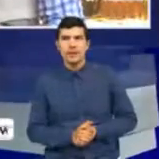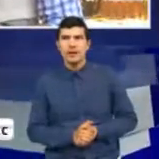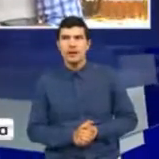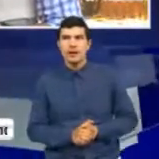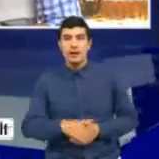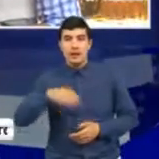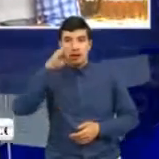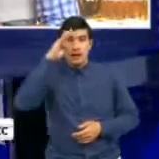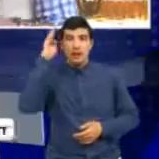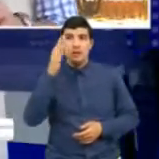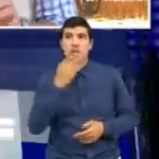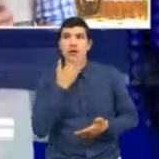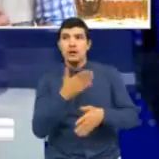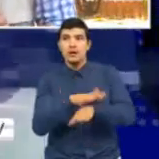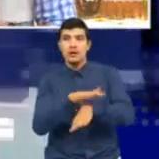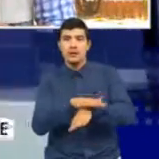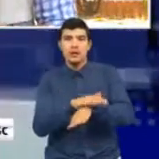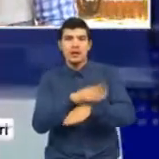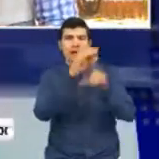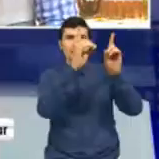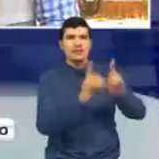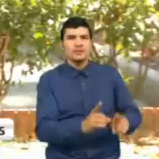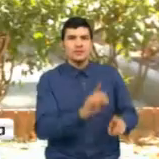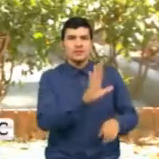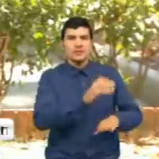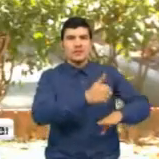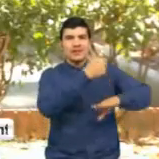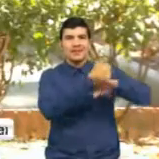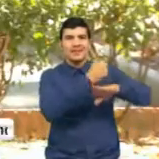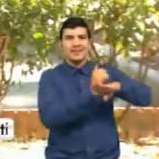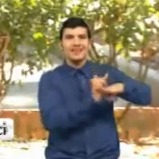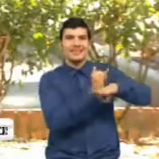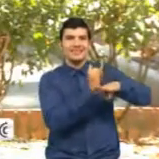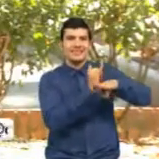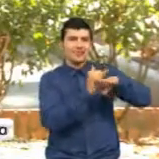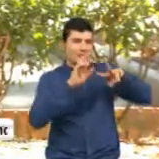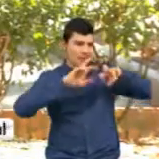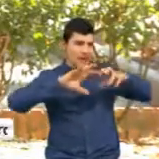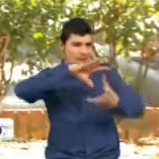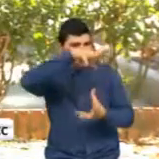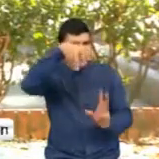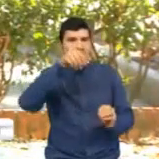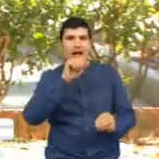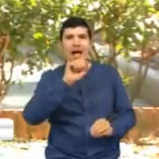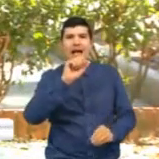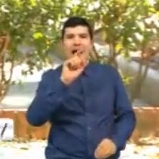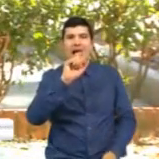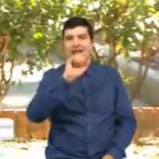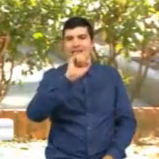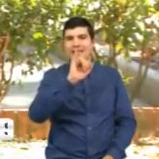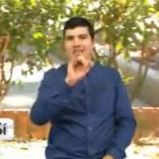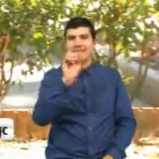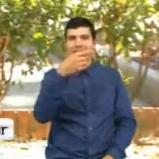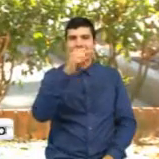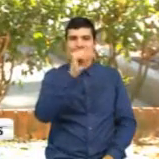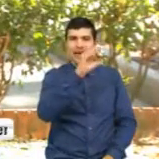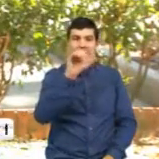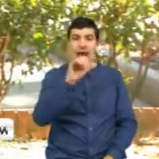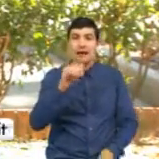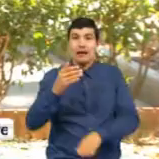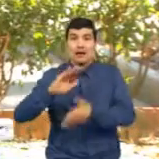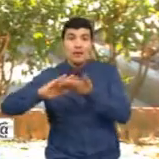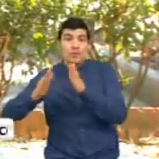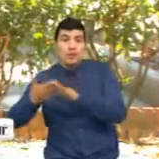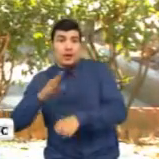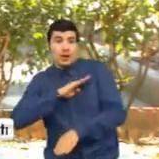hola muy buenas tardes pues esta decisión la tomó el director del instituto geográfico agustín codazzi luego de una solicitud que personalmente hiciera el